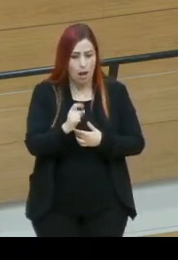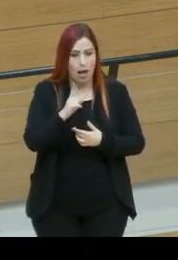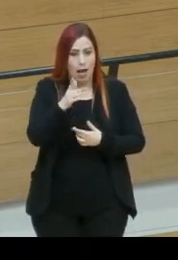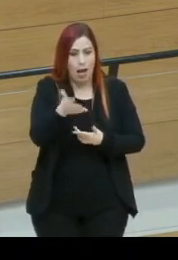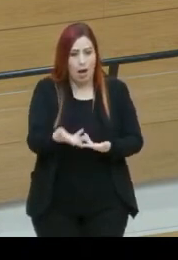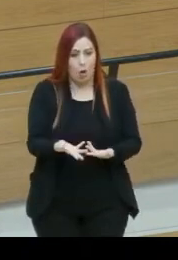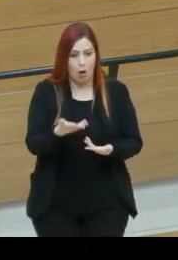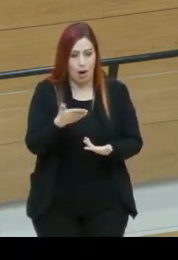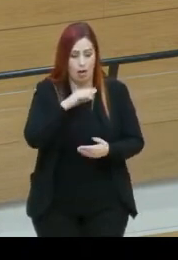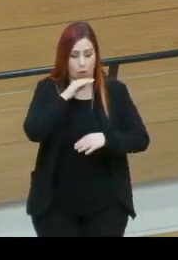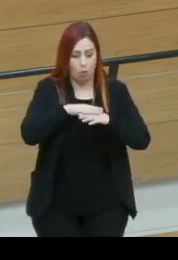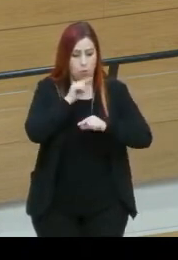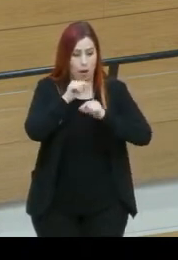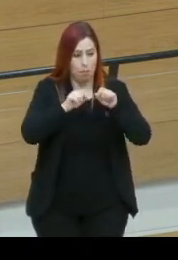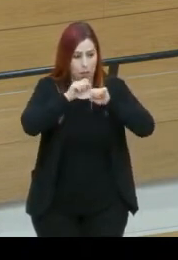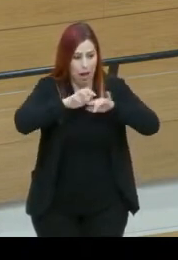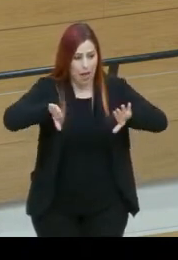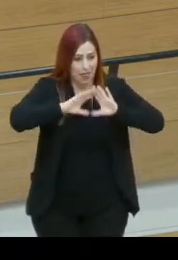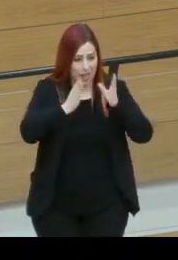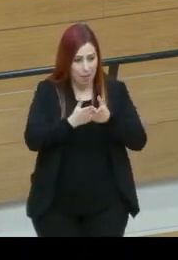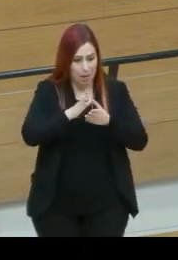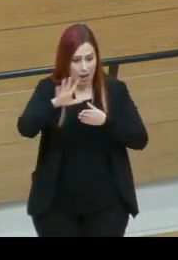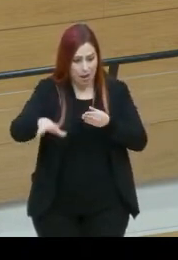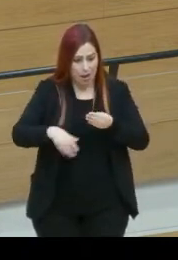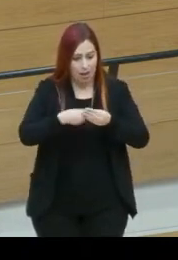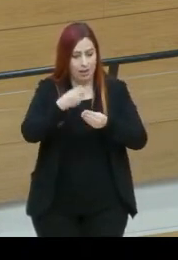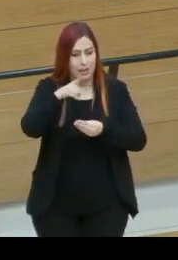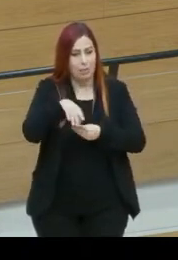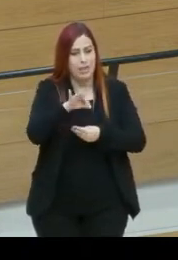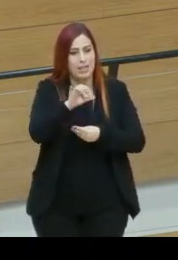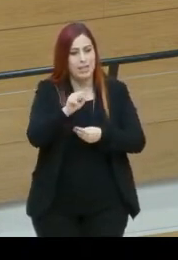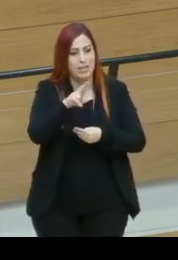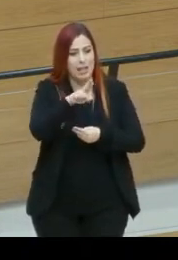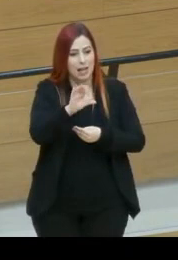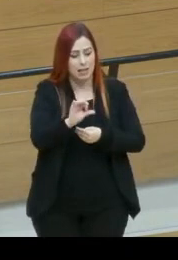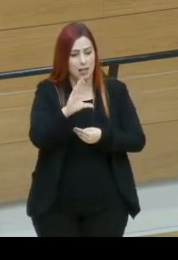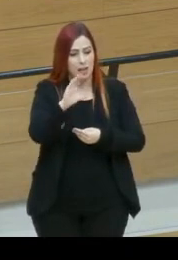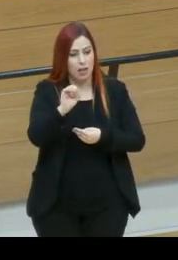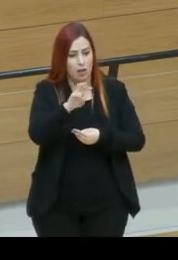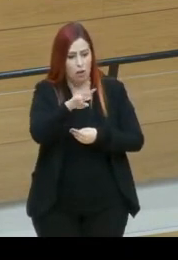raíz de la pandemia pues el SARS-CoV-2, como es lógico.